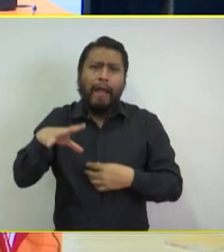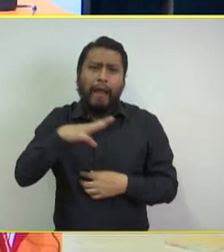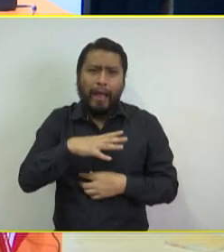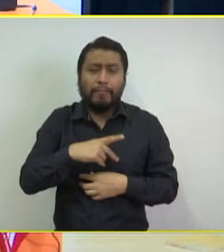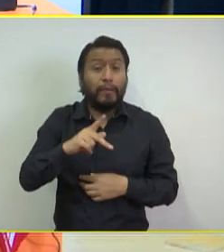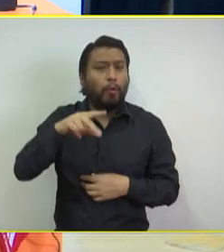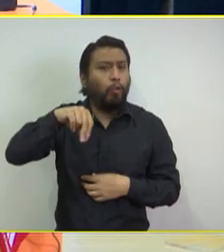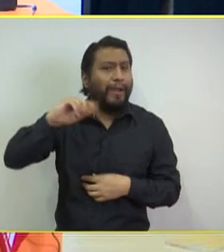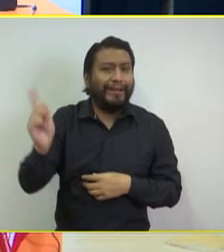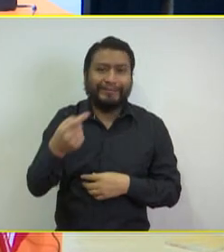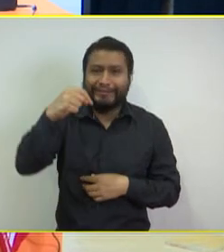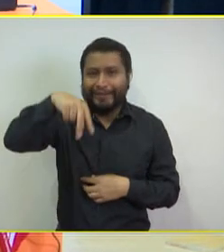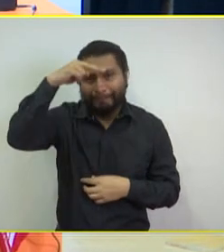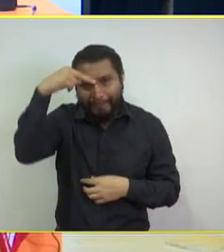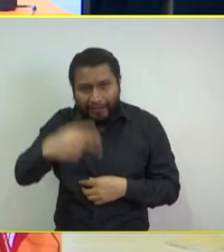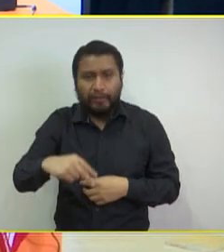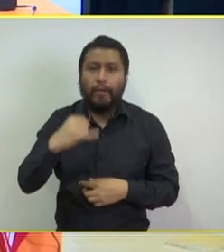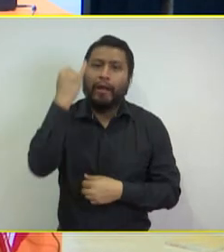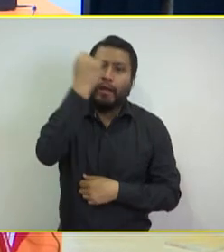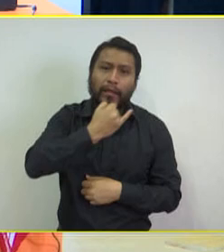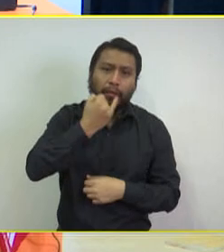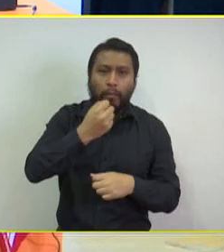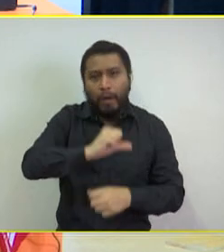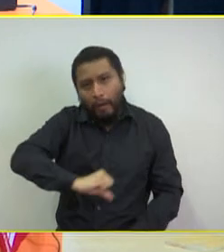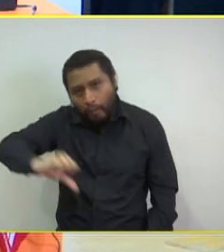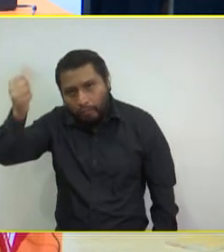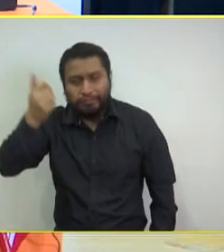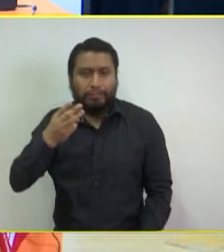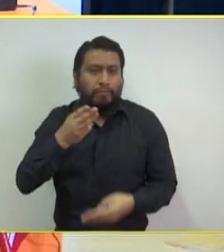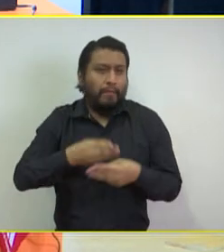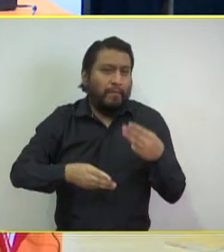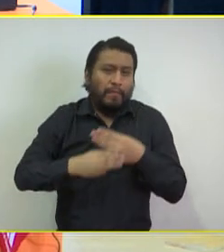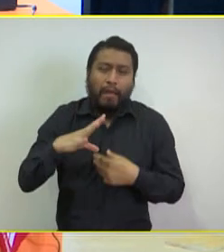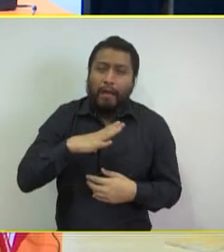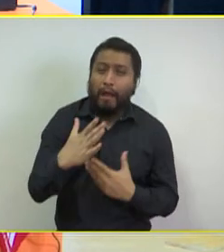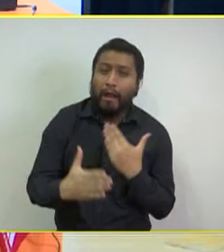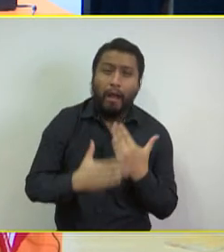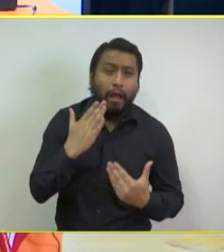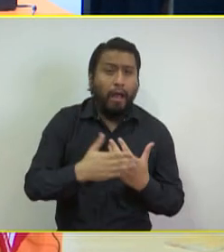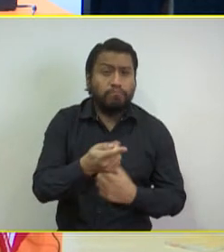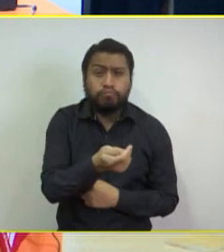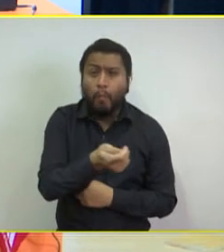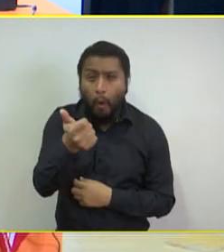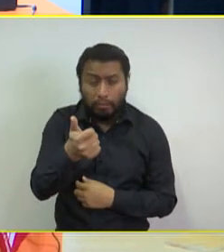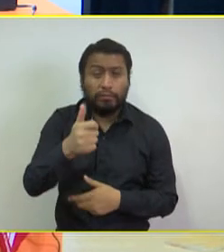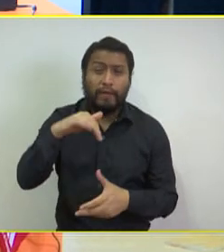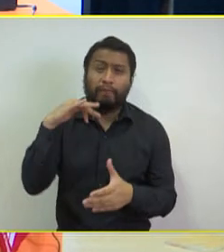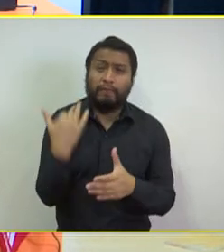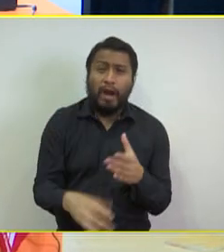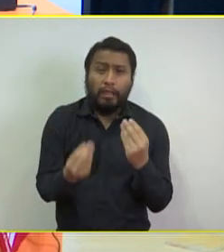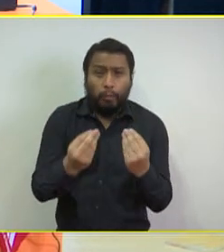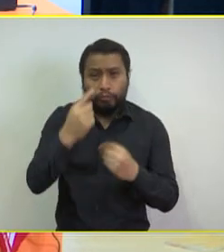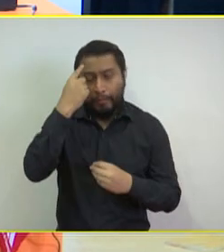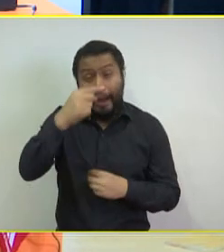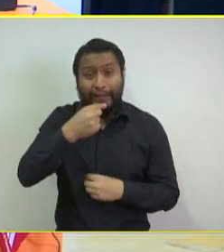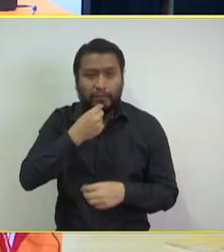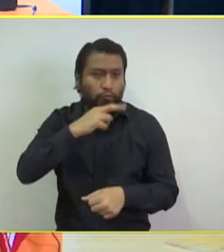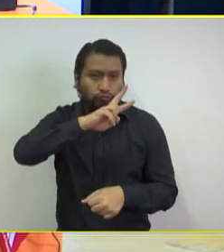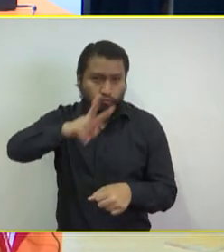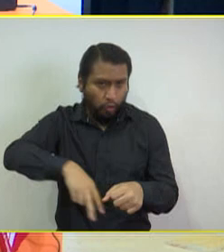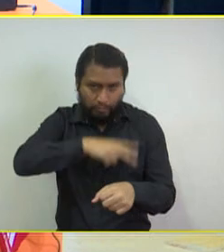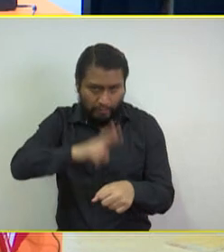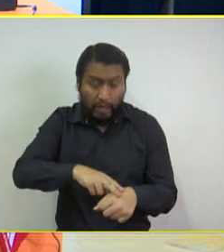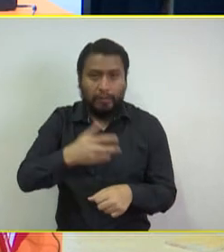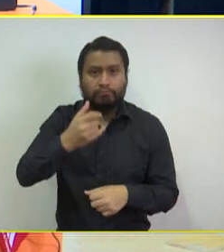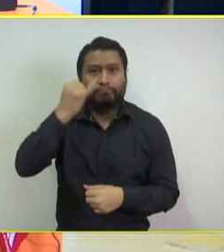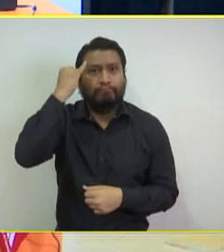no es de aquí, está en otros idiomas, es poco el material. Y hace mucha falta, tanto para niños normales y pues